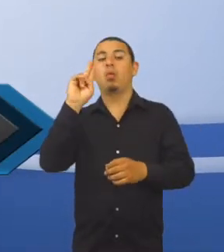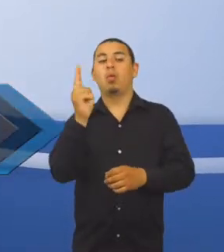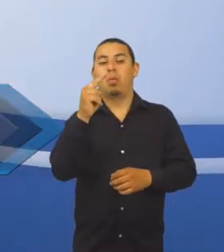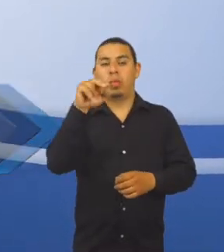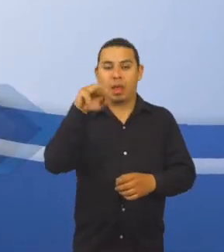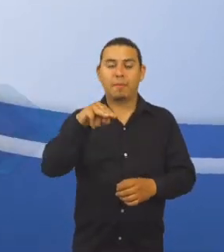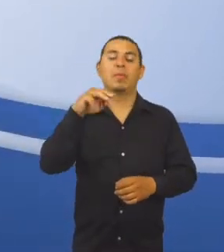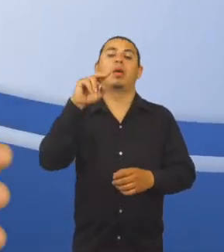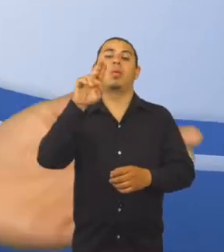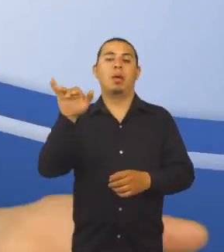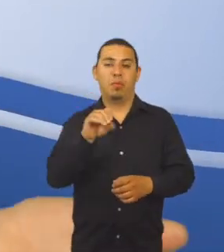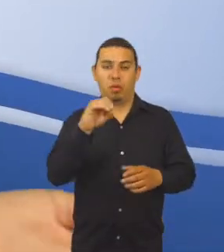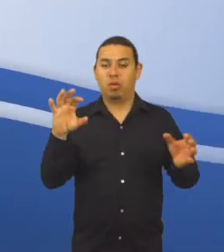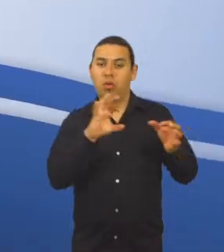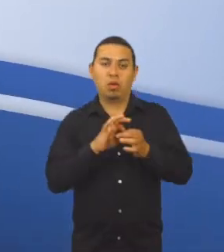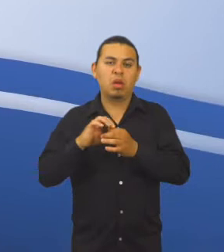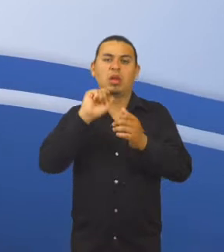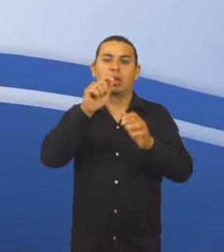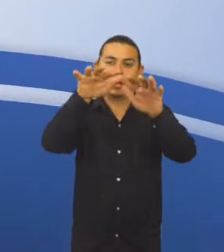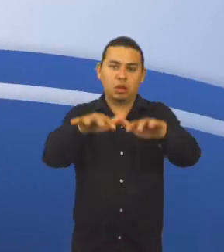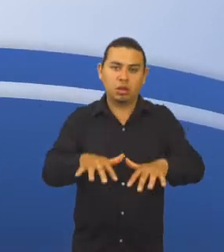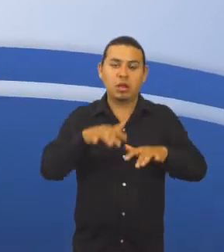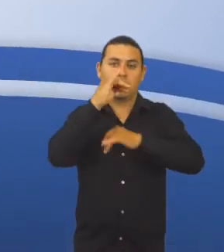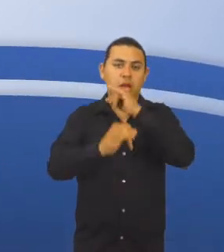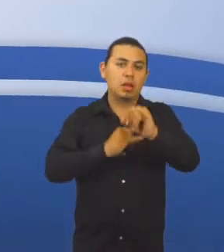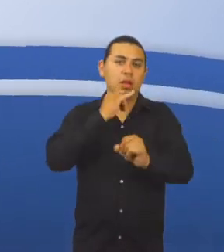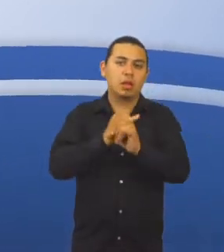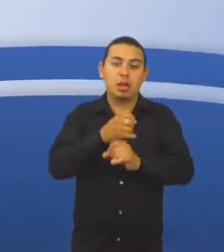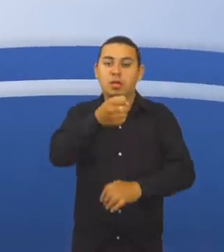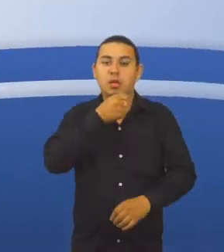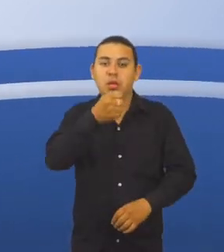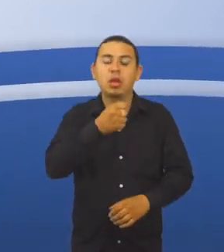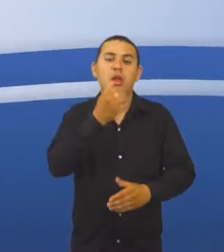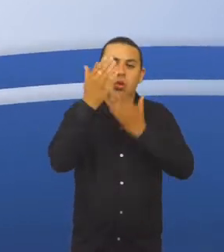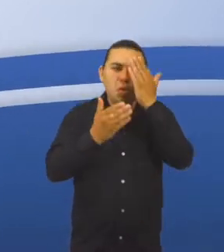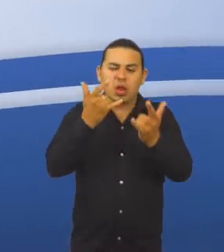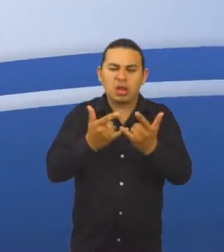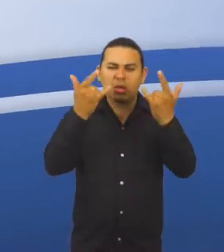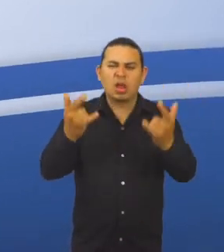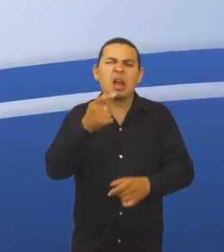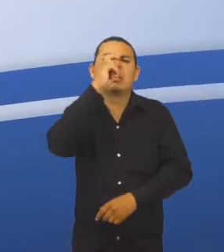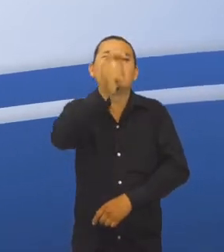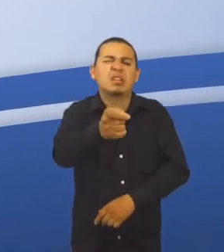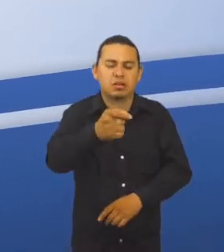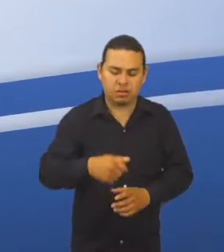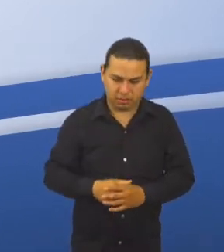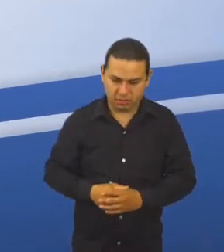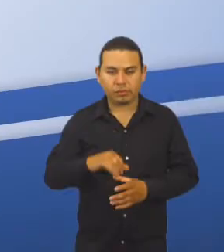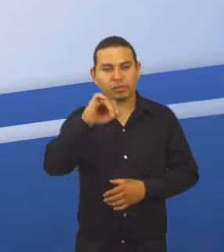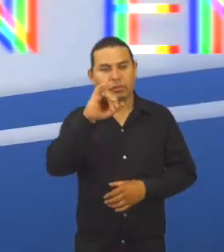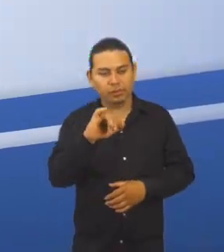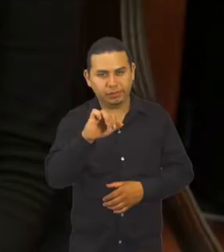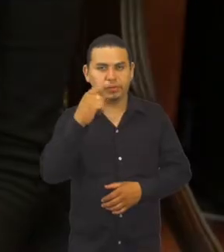Autónoma Metropolitana, UNAM y WAPJO, se lleva a cabo el Congreso Internacional de la Prensa en el Estudio de la Historia. ¡Vamos con